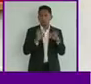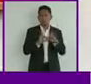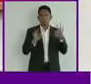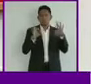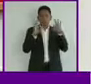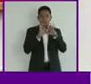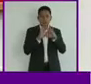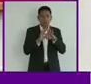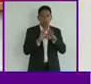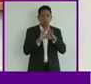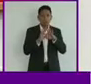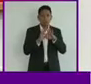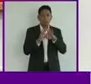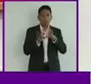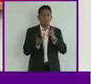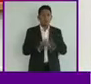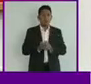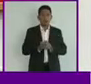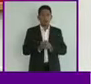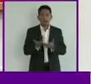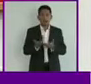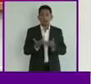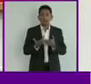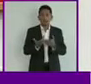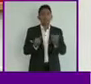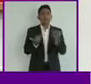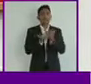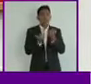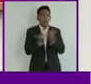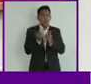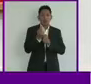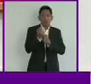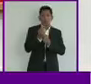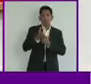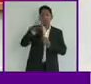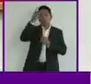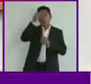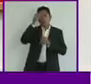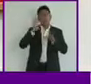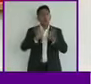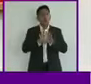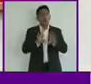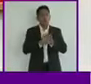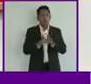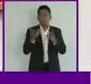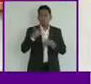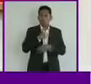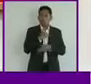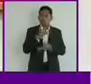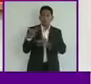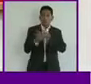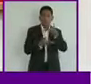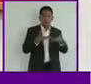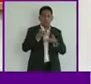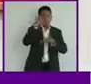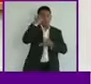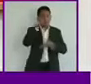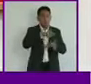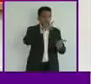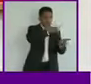una sociedad más capaz de relacionarse pacíficamente, de empatizar, de dar consuelos, de ayudar a los prójimos y de